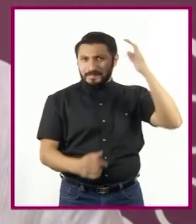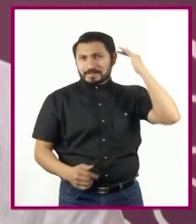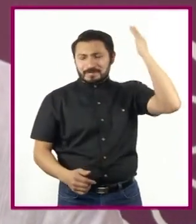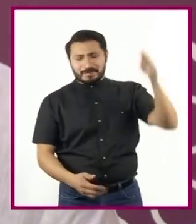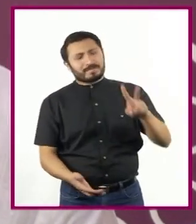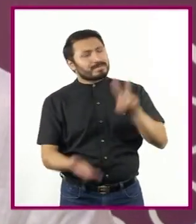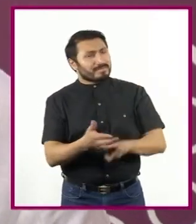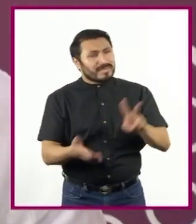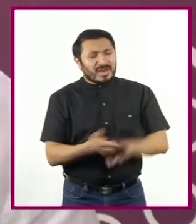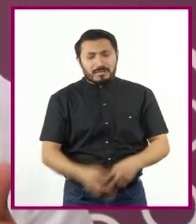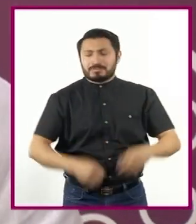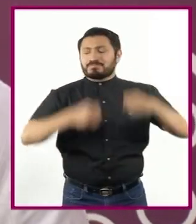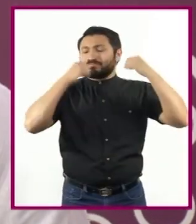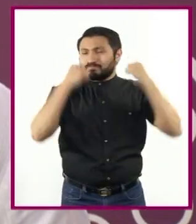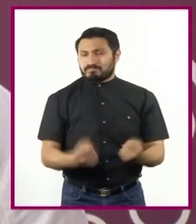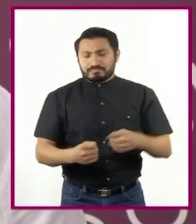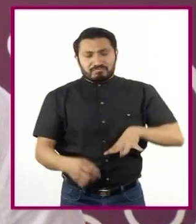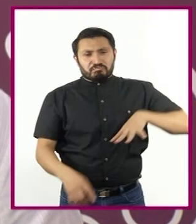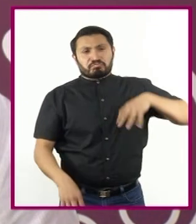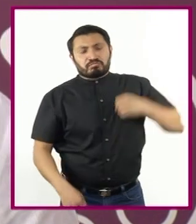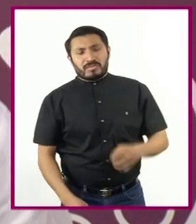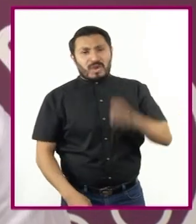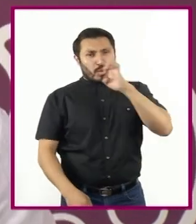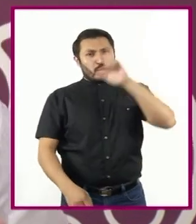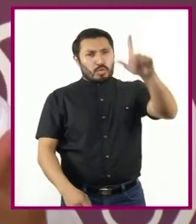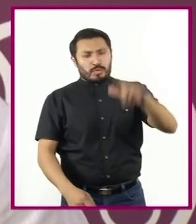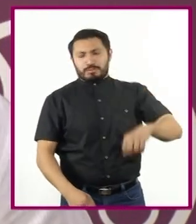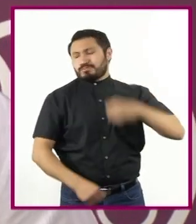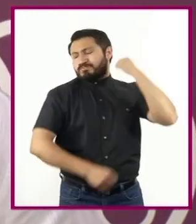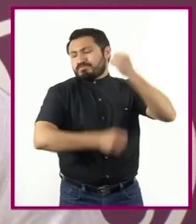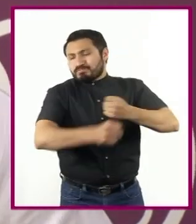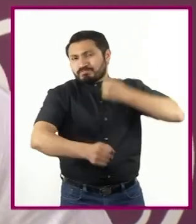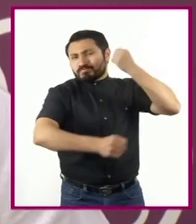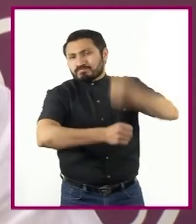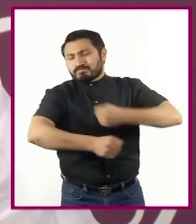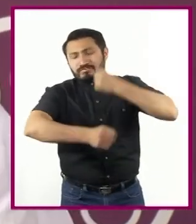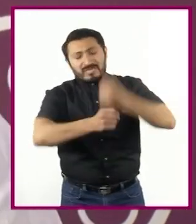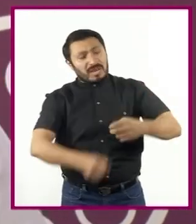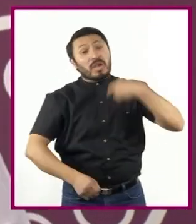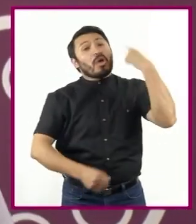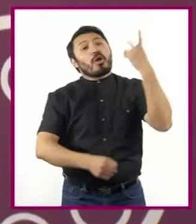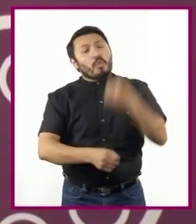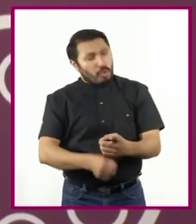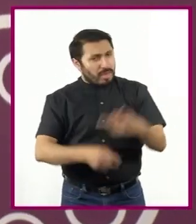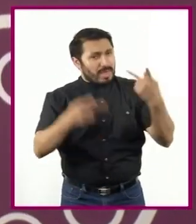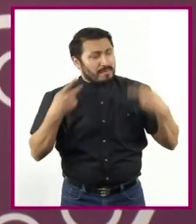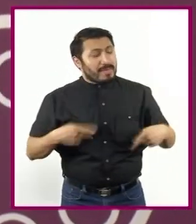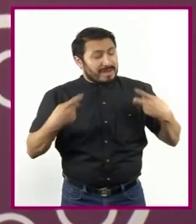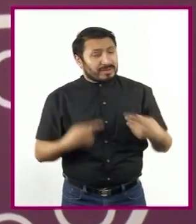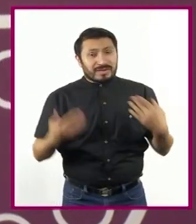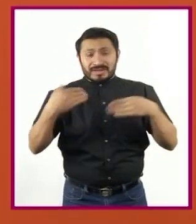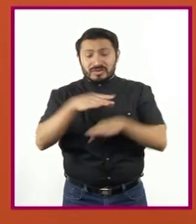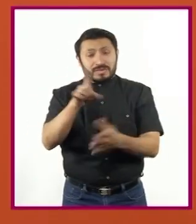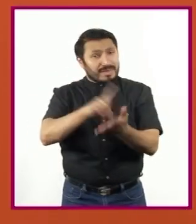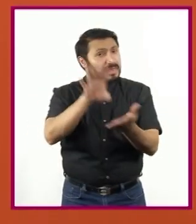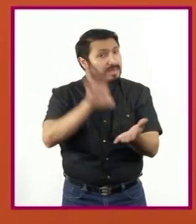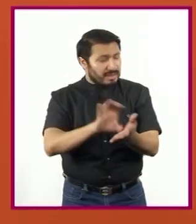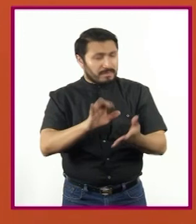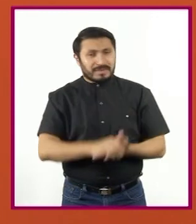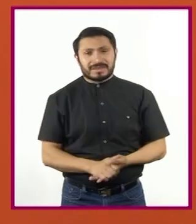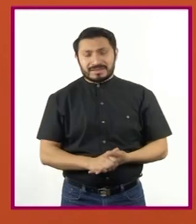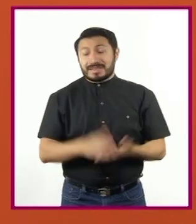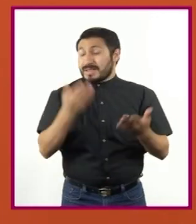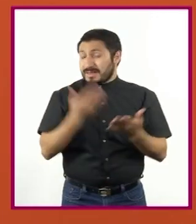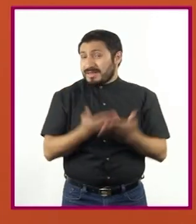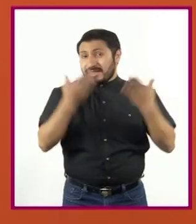coraje, determinación, espíritu de sacrificio y exaltación de la voluntad sobre las limitaciones físicas.